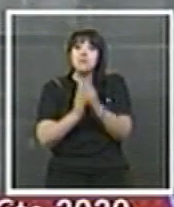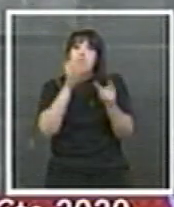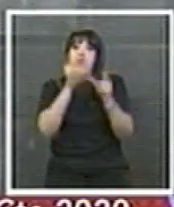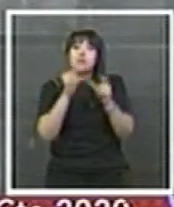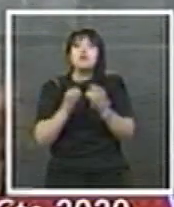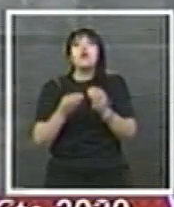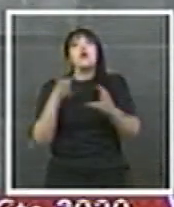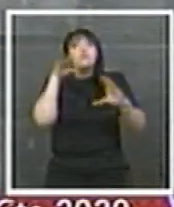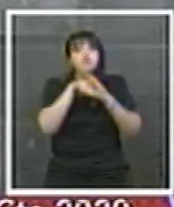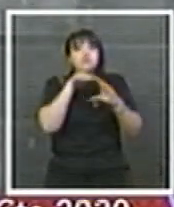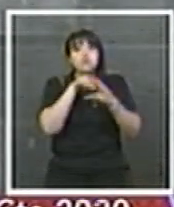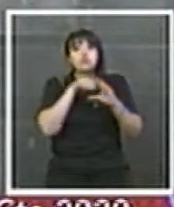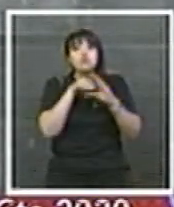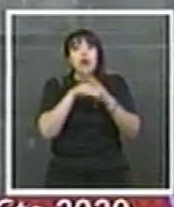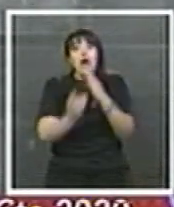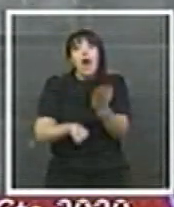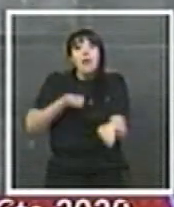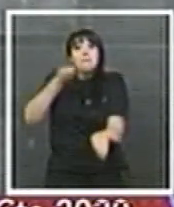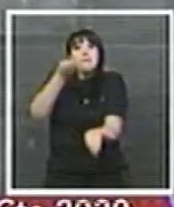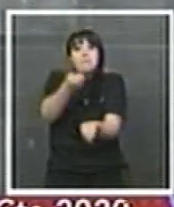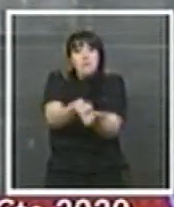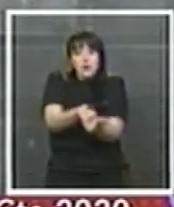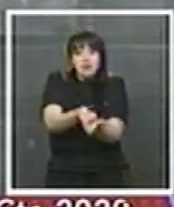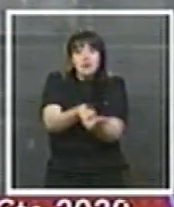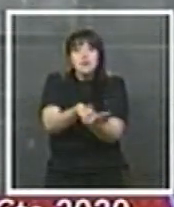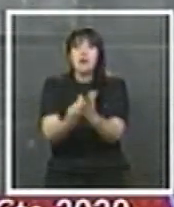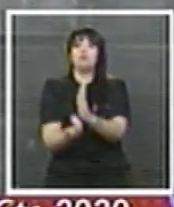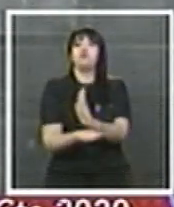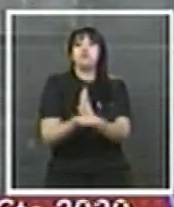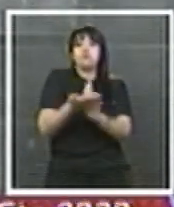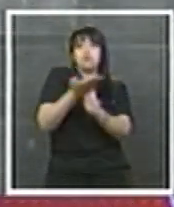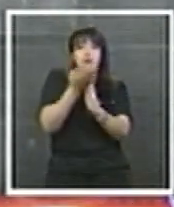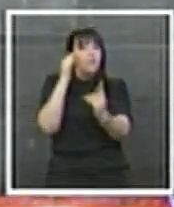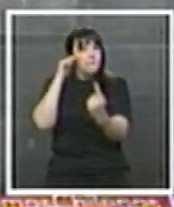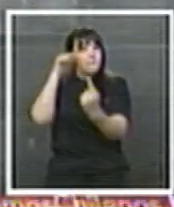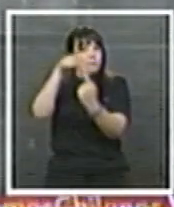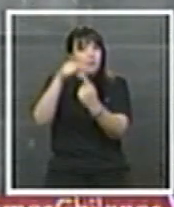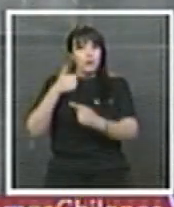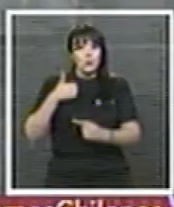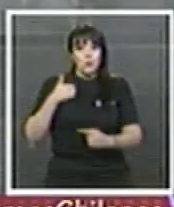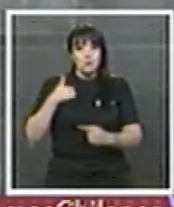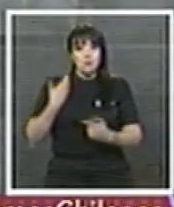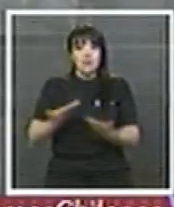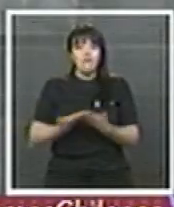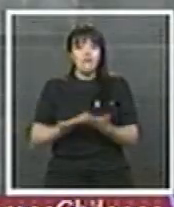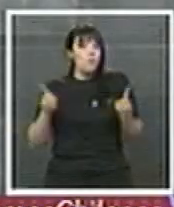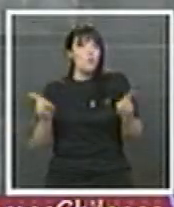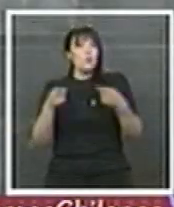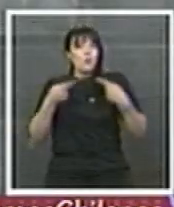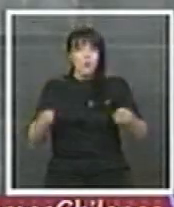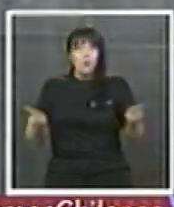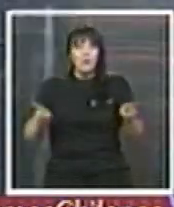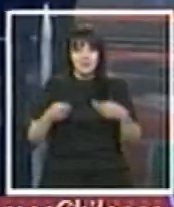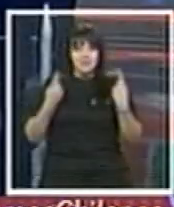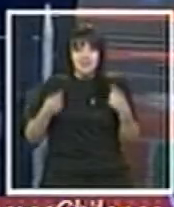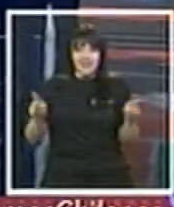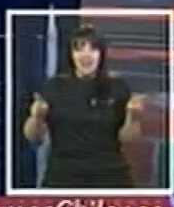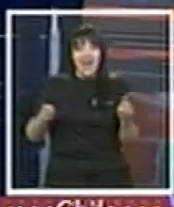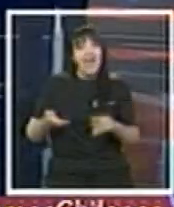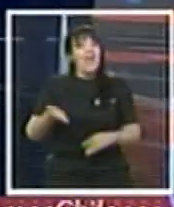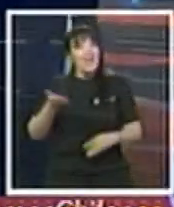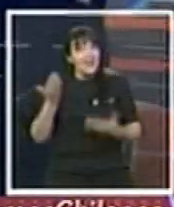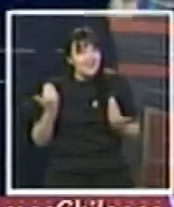haga donaciones importantes para poder llegar a la meta. Sigan ustedes, Martín y Diana. Pongámosle música a esto. Eso, don